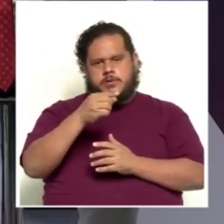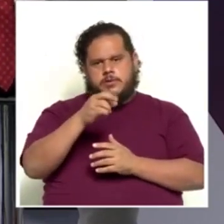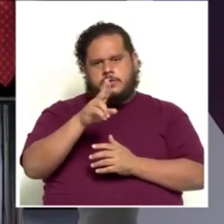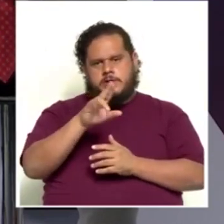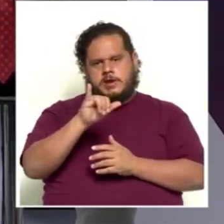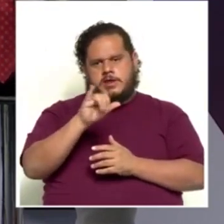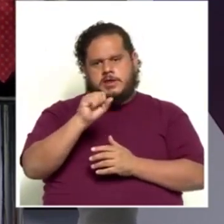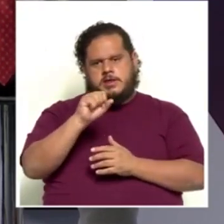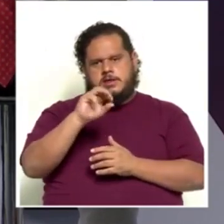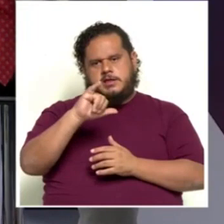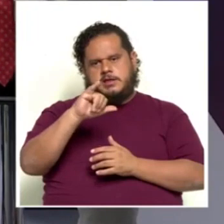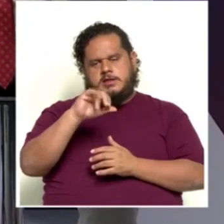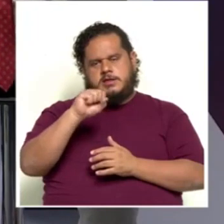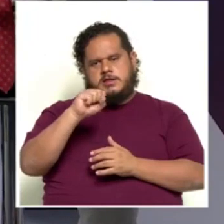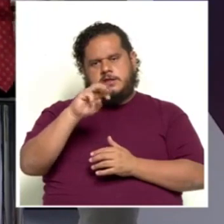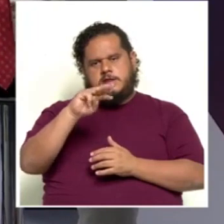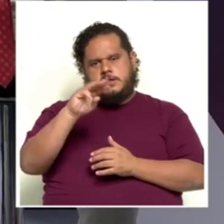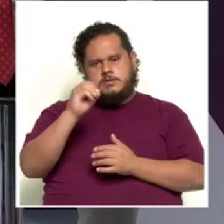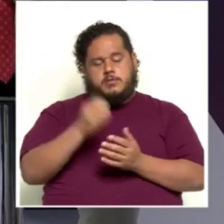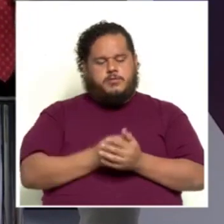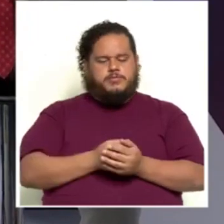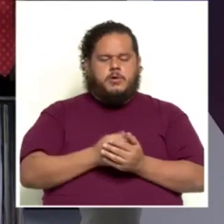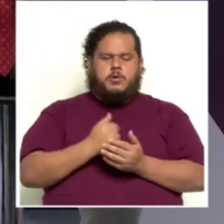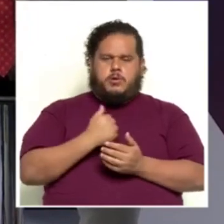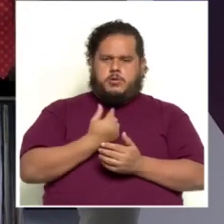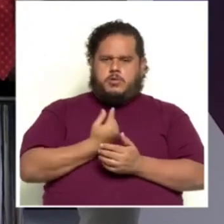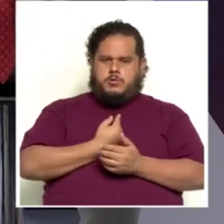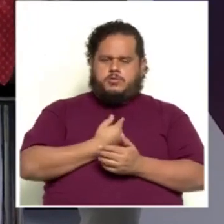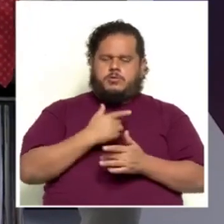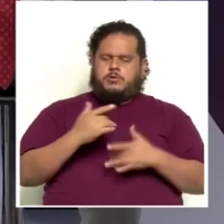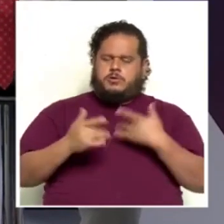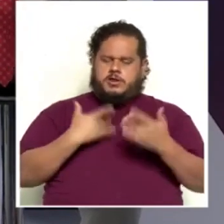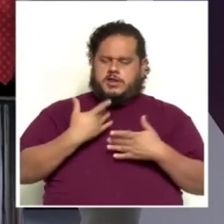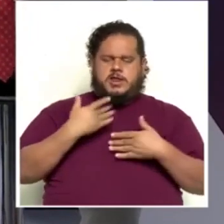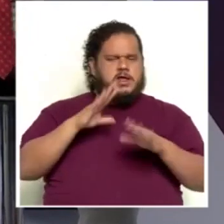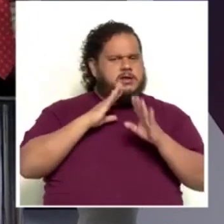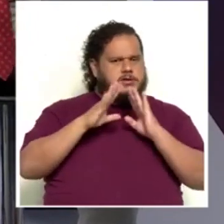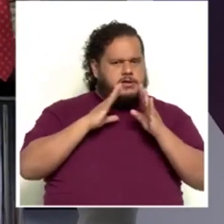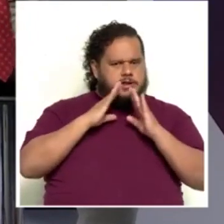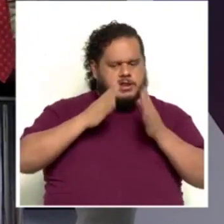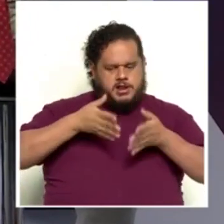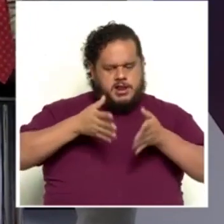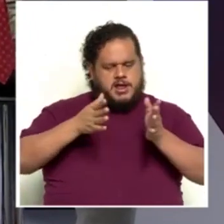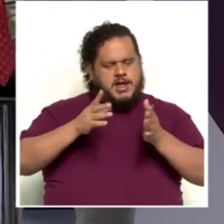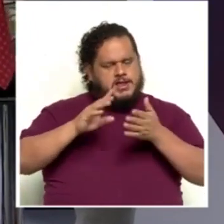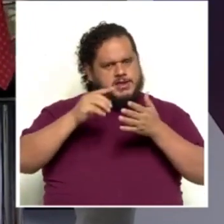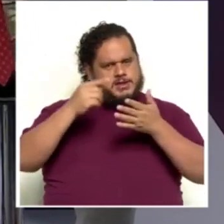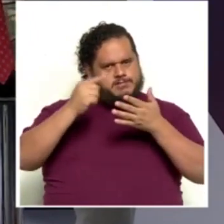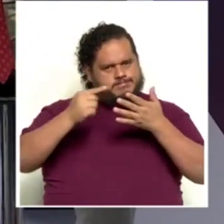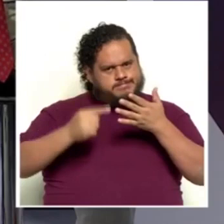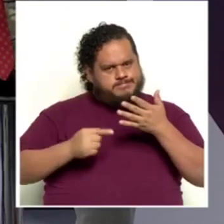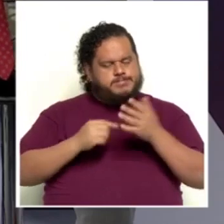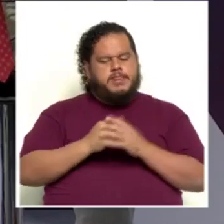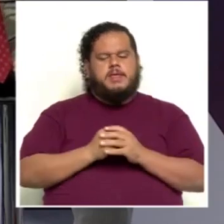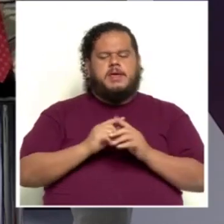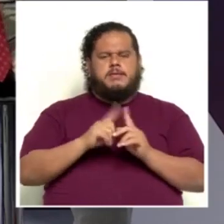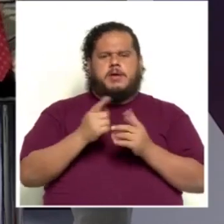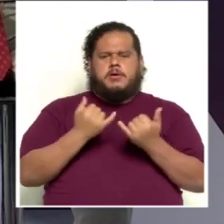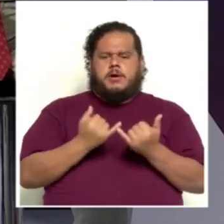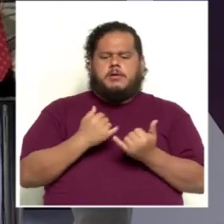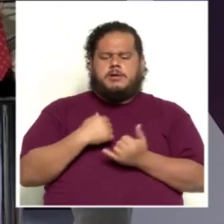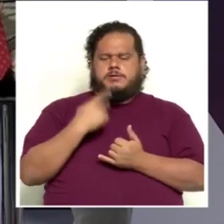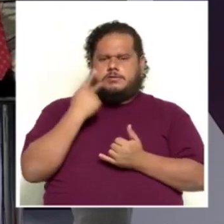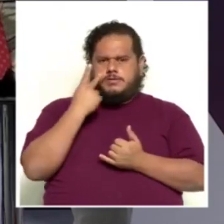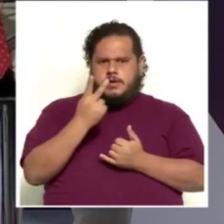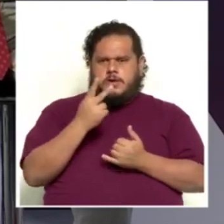Uno lo sentía en las conversaciones, en la calle, etc. Y ahora percibo un